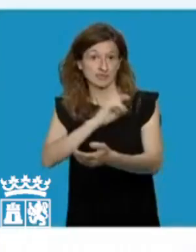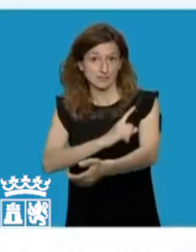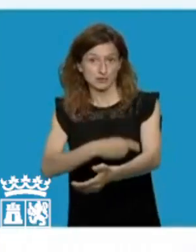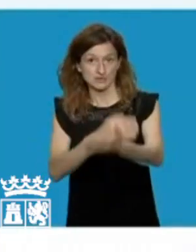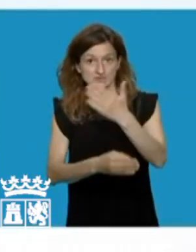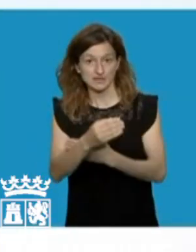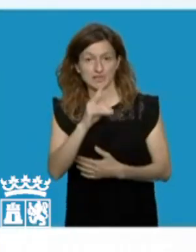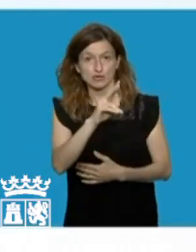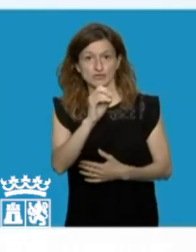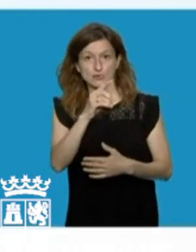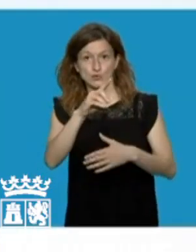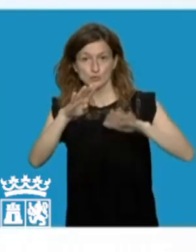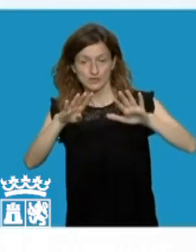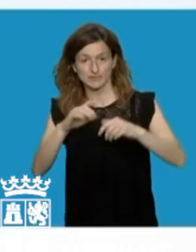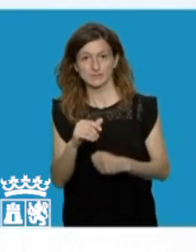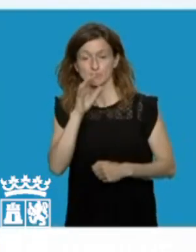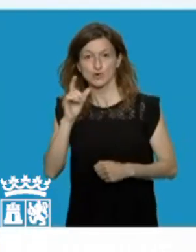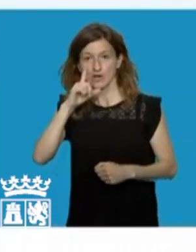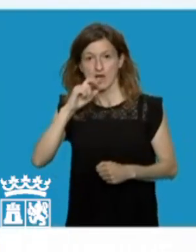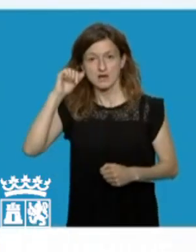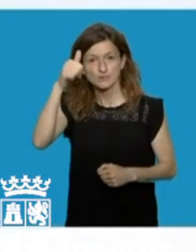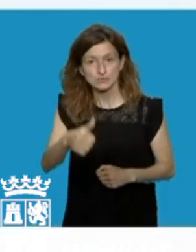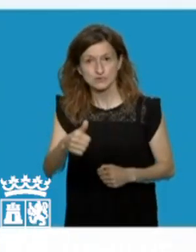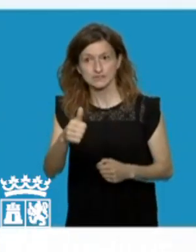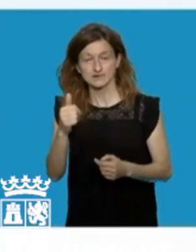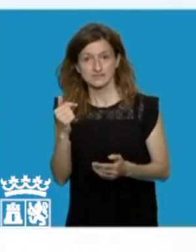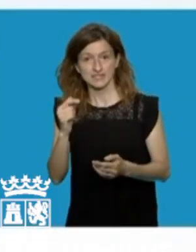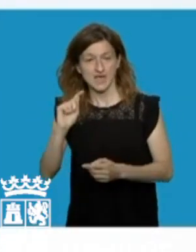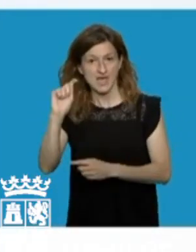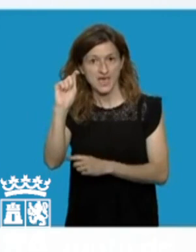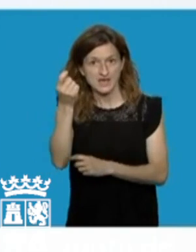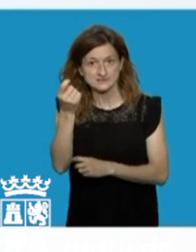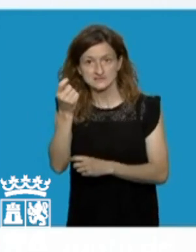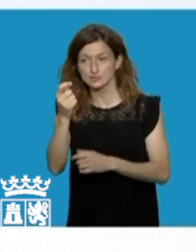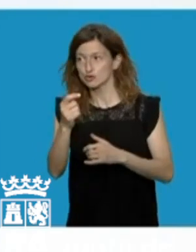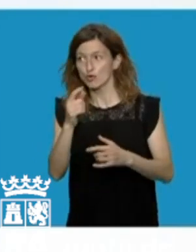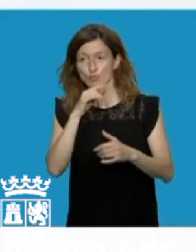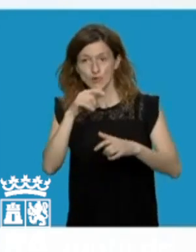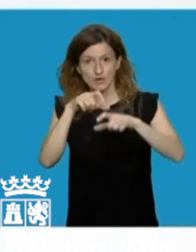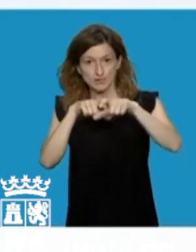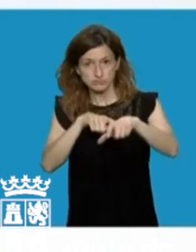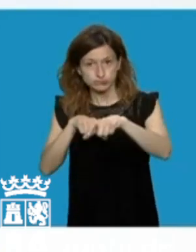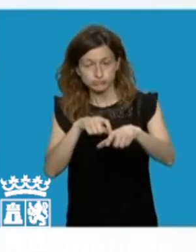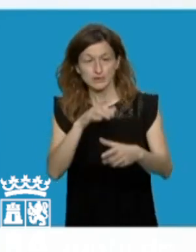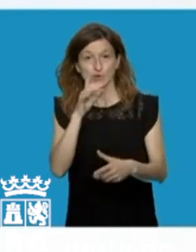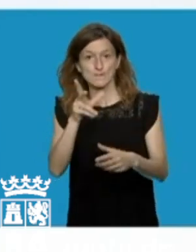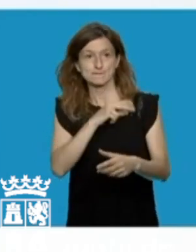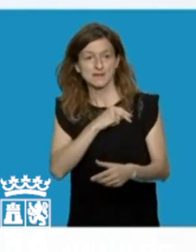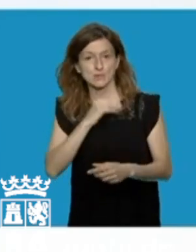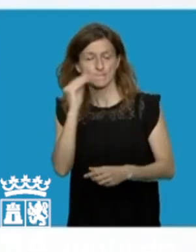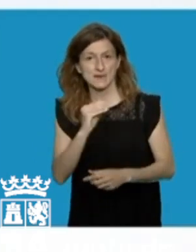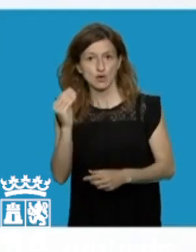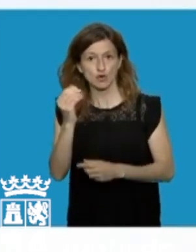2019. Durante años ha formado un tándem repleto de éxito junto a Noel Martín Infante, premio al mejor entrenador